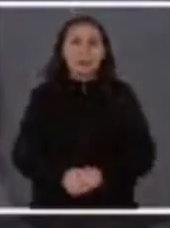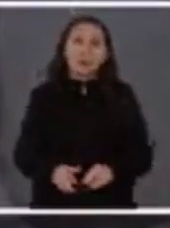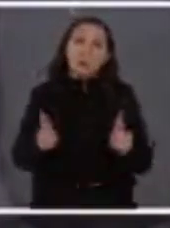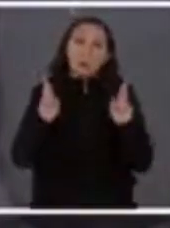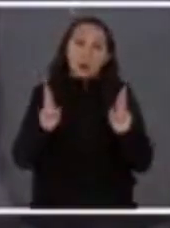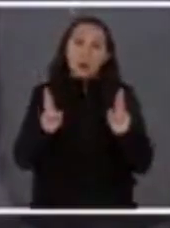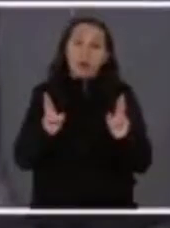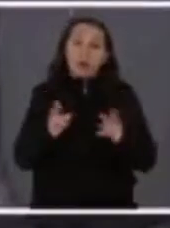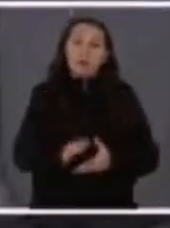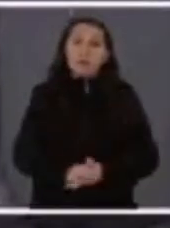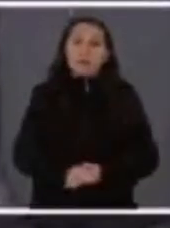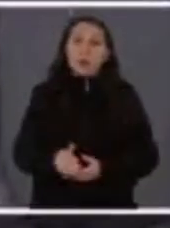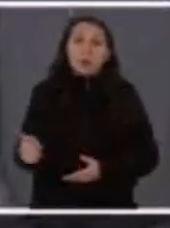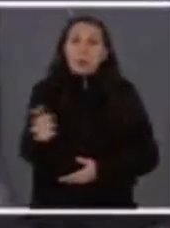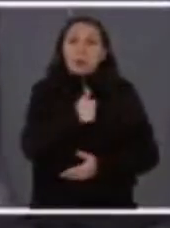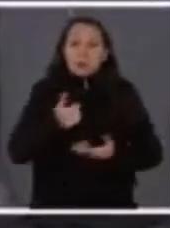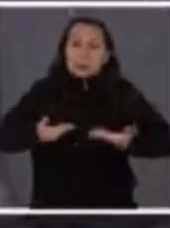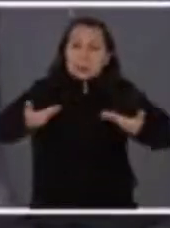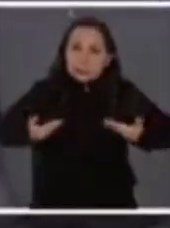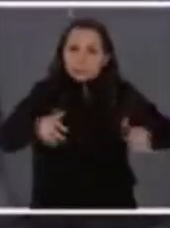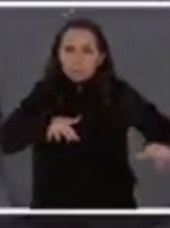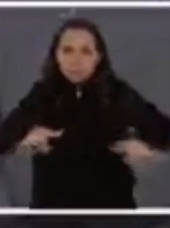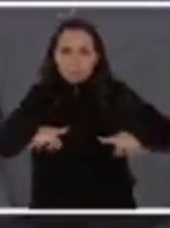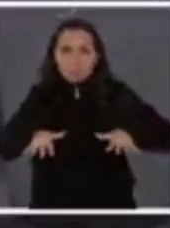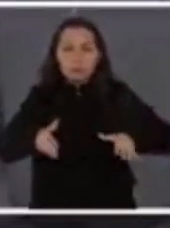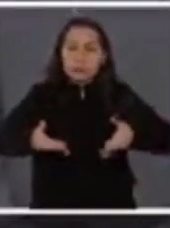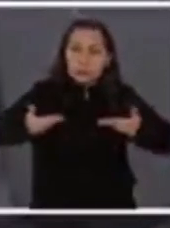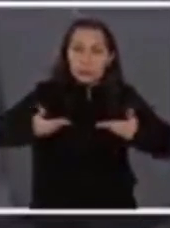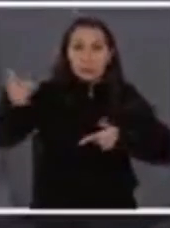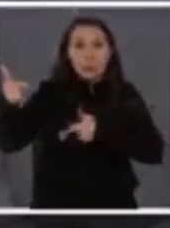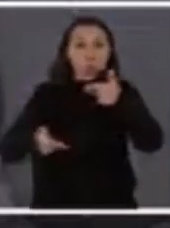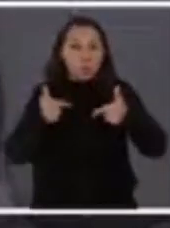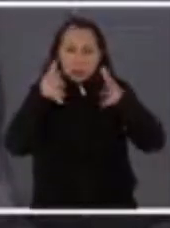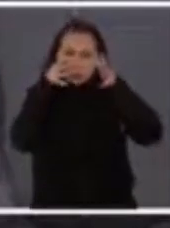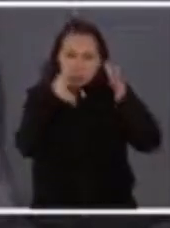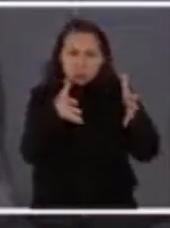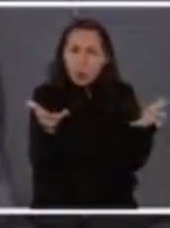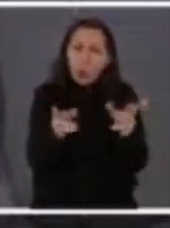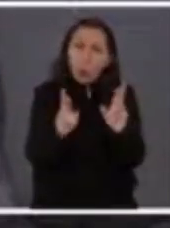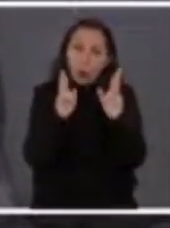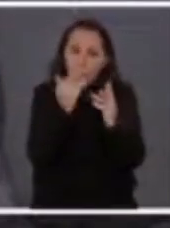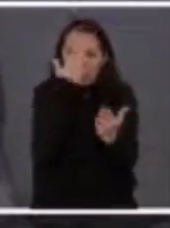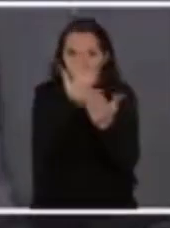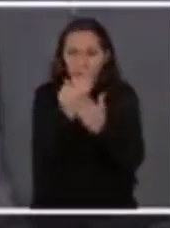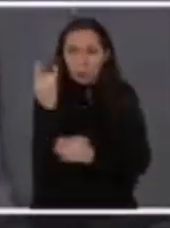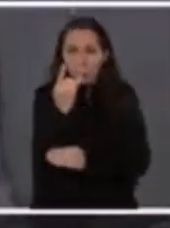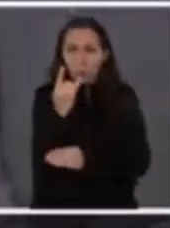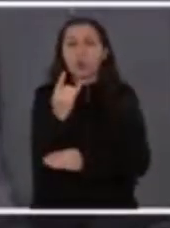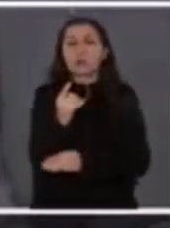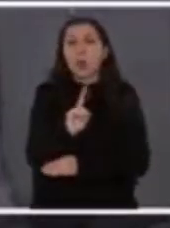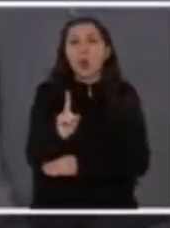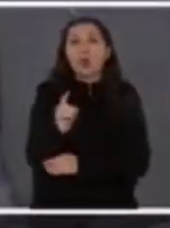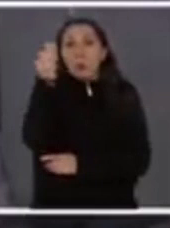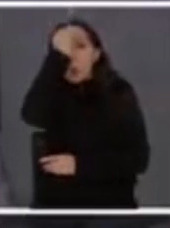Ojalá que todas las energías, y en particular las energías de la política, se centren en enfrentar la emergencia y